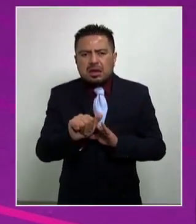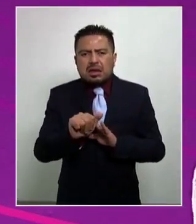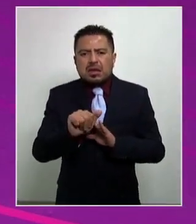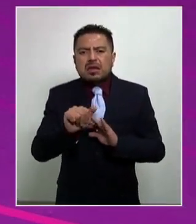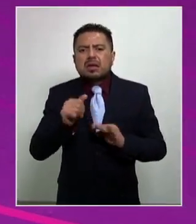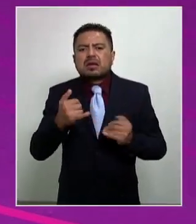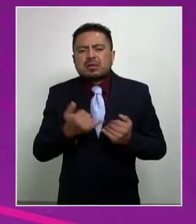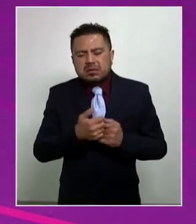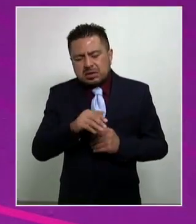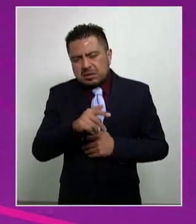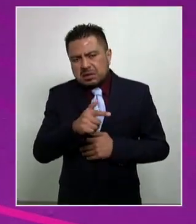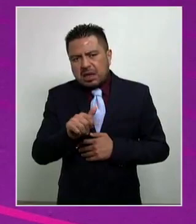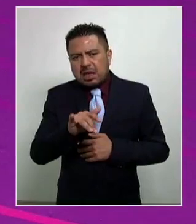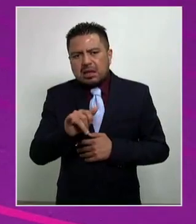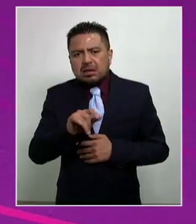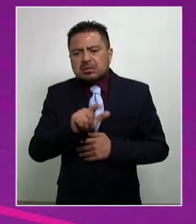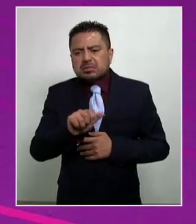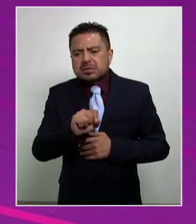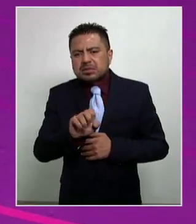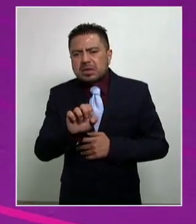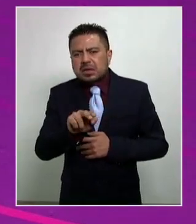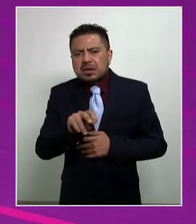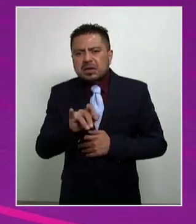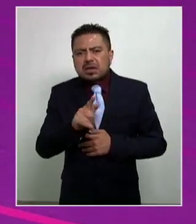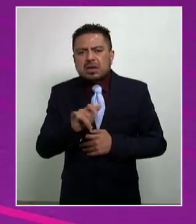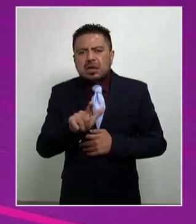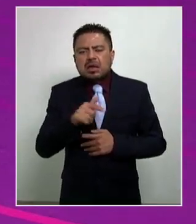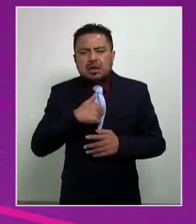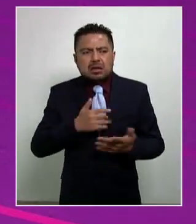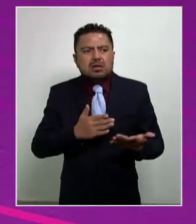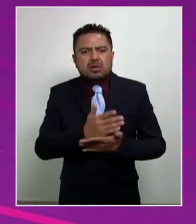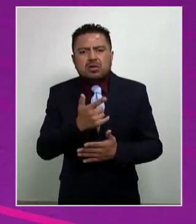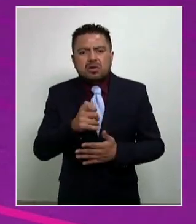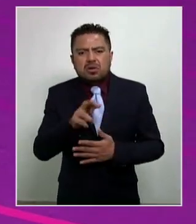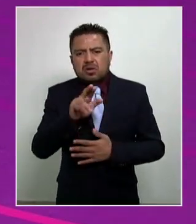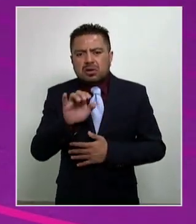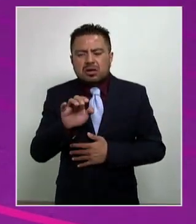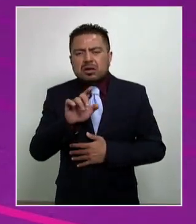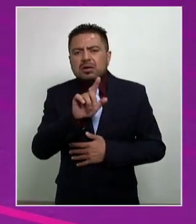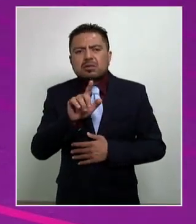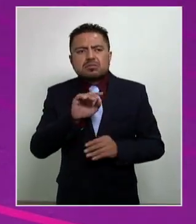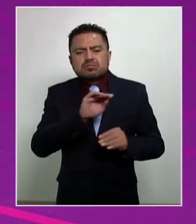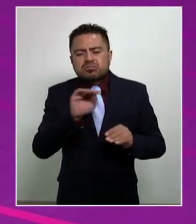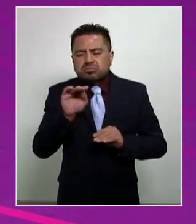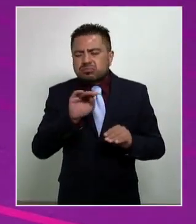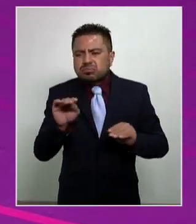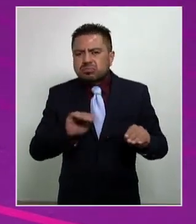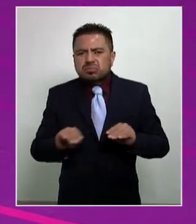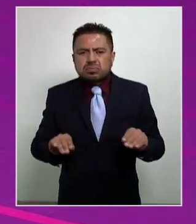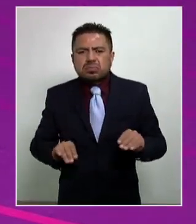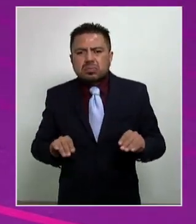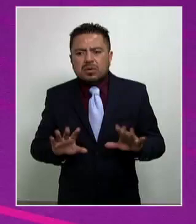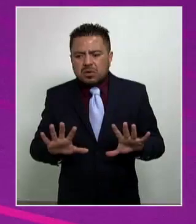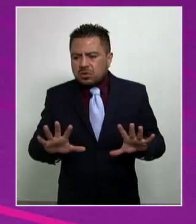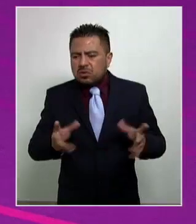en Ghana, en Senegal ir a visitar Gore y ir conformando todo lo que debe de